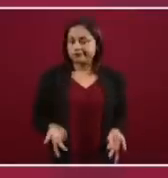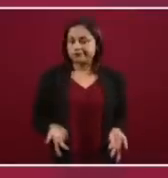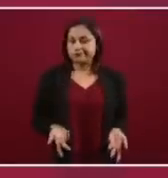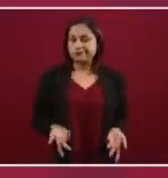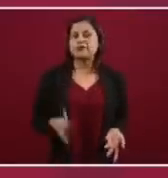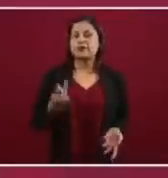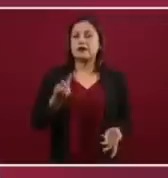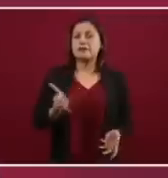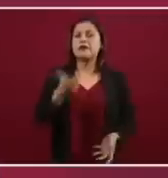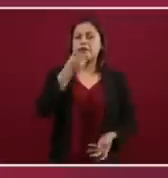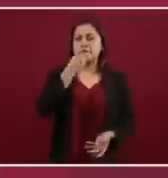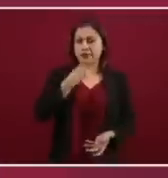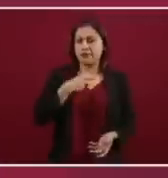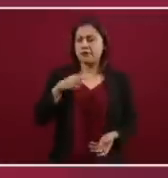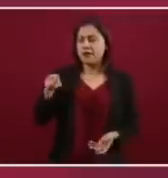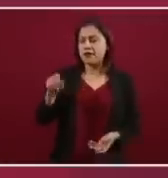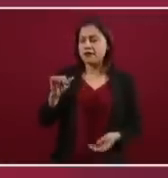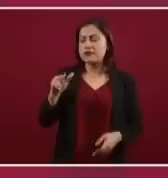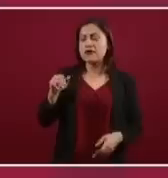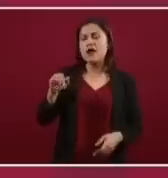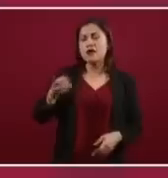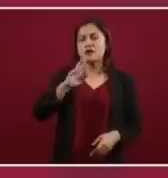que hayan resuelto.